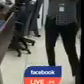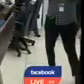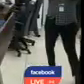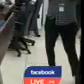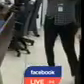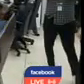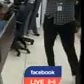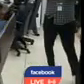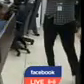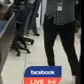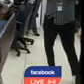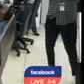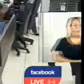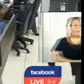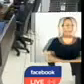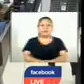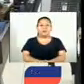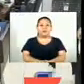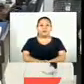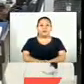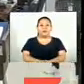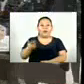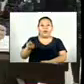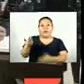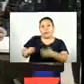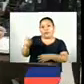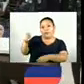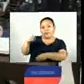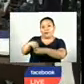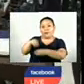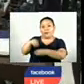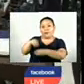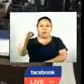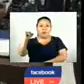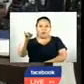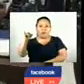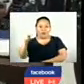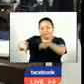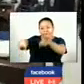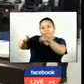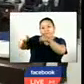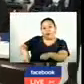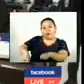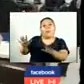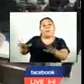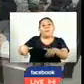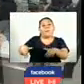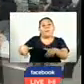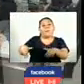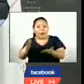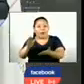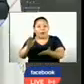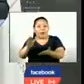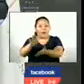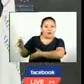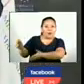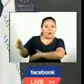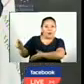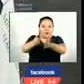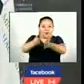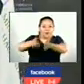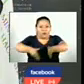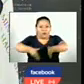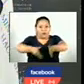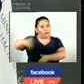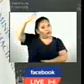El gobierno firmó con el Banco Centroamericano de Integración Económica un convenio de préstamo para el proyecto construcción de viaducto y ampliación de carretera tramo